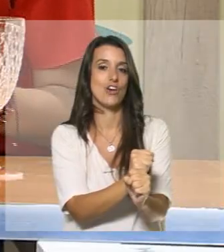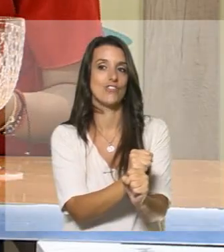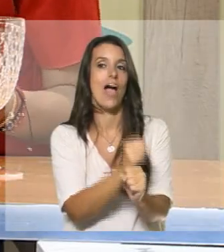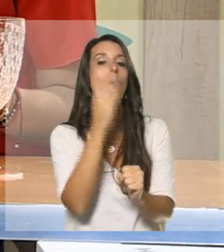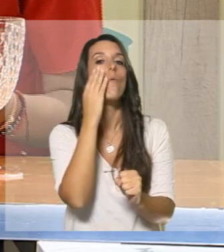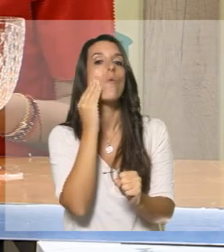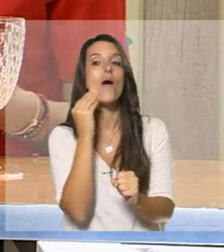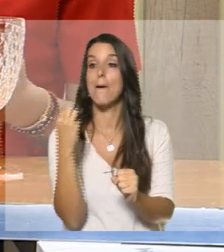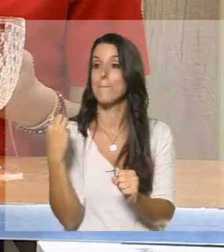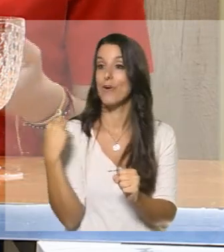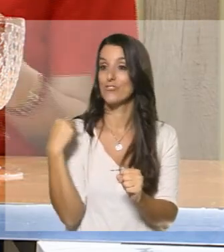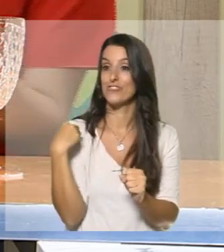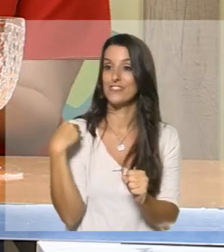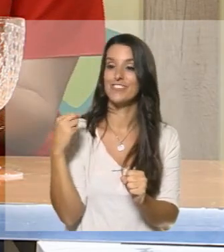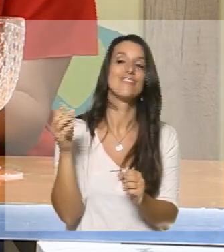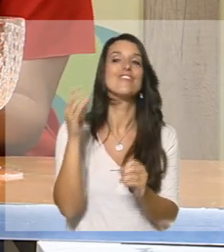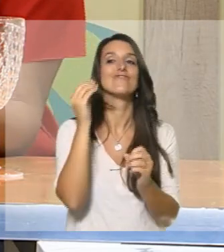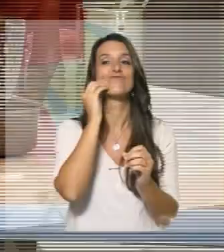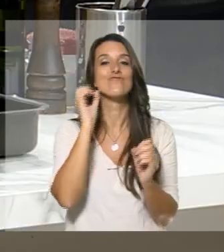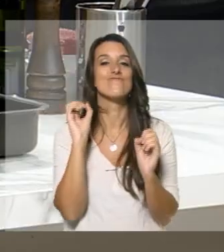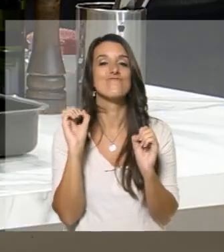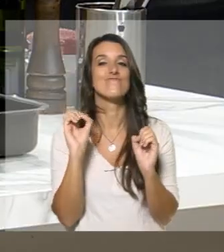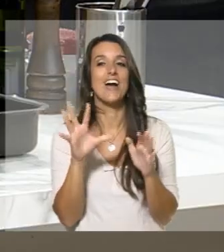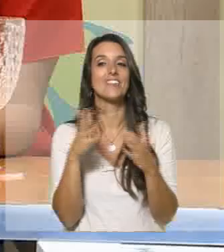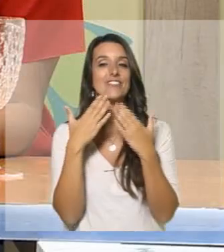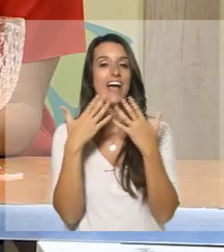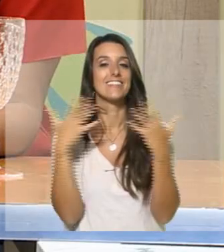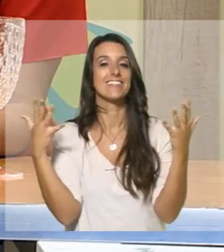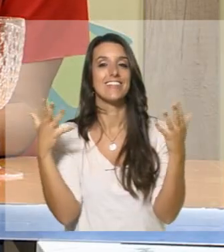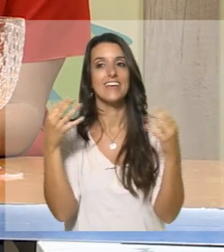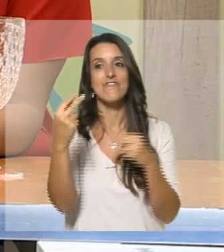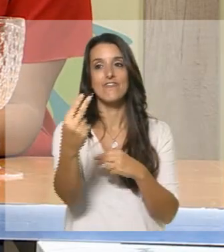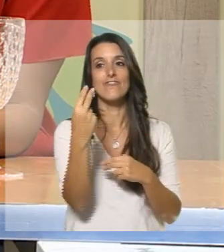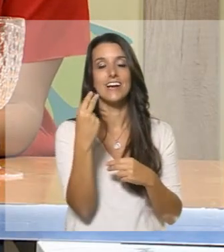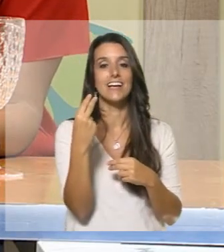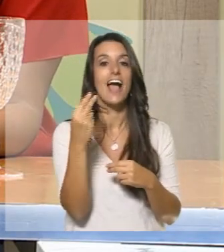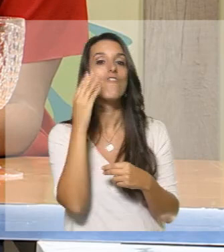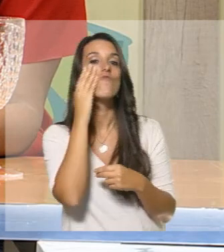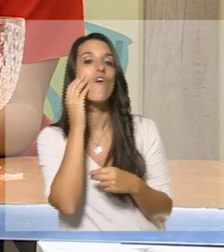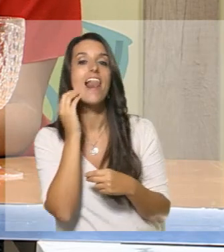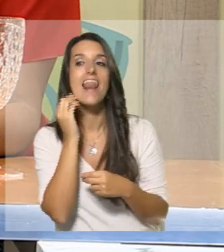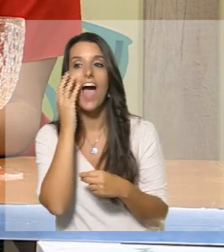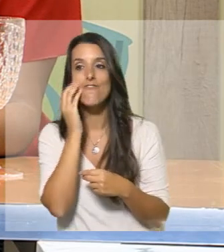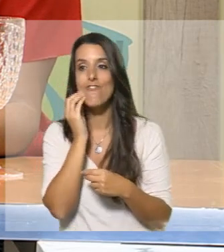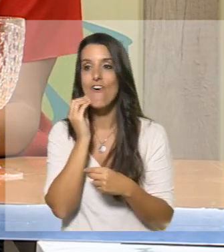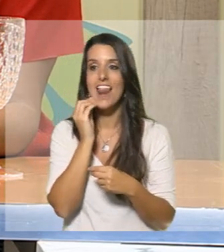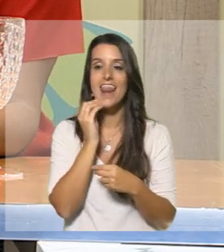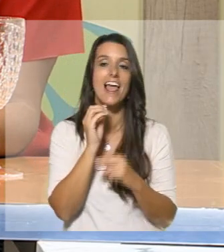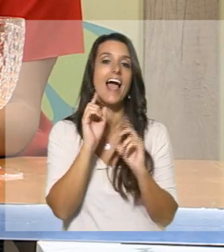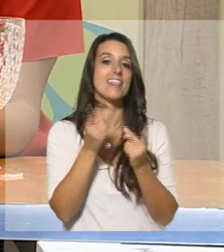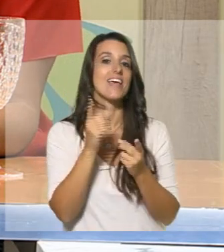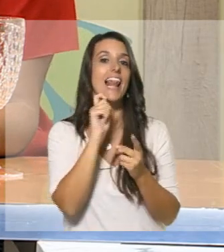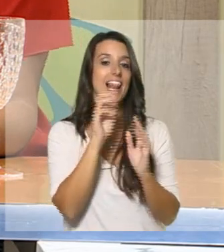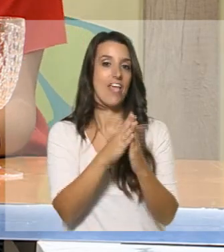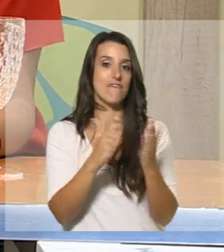de Positos, le mandamos un beso gigante. ¡Enorme! Gran televidente la Abu, que además fiel al Crandon tiene su